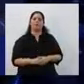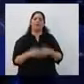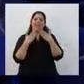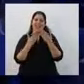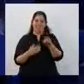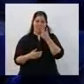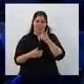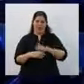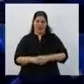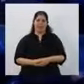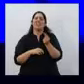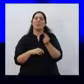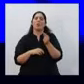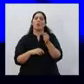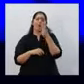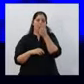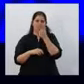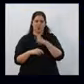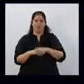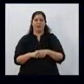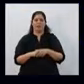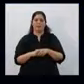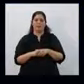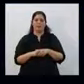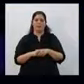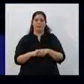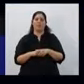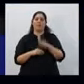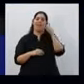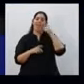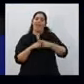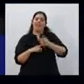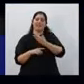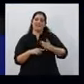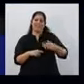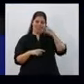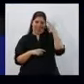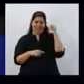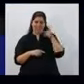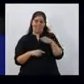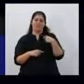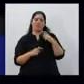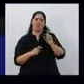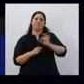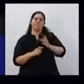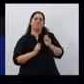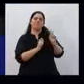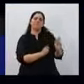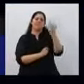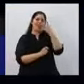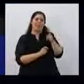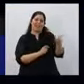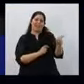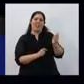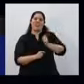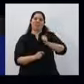macri terminaron entonces el vicio macri la ex presidenta kirchner condecoró con la orden de san martín al